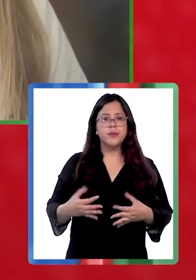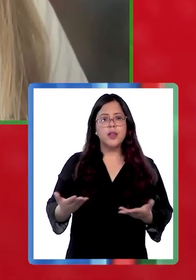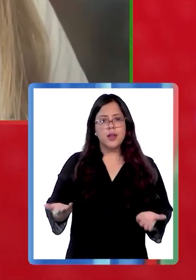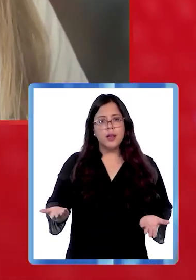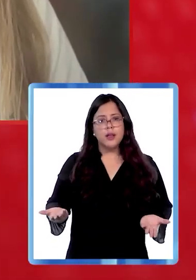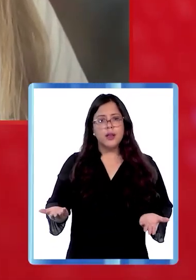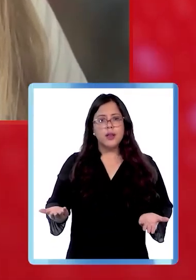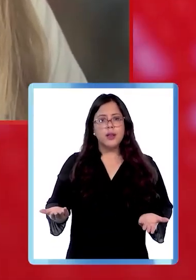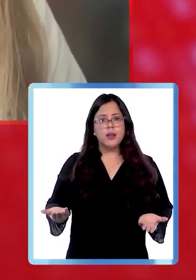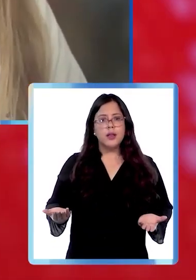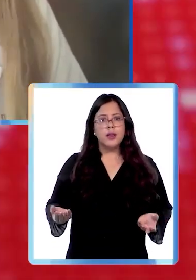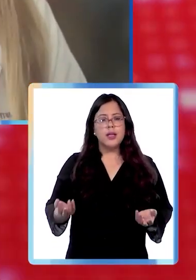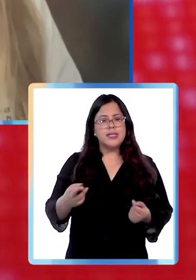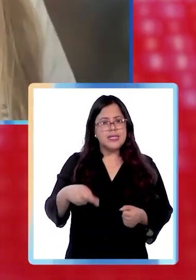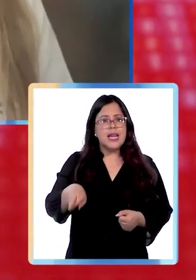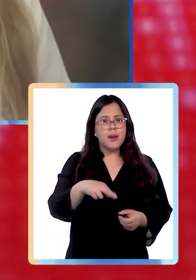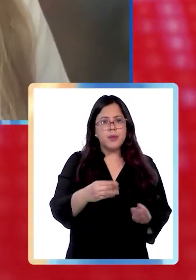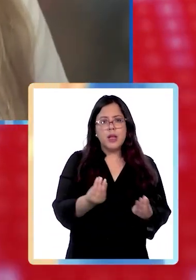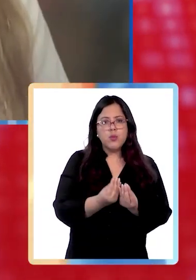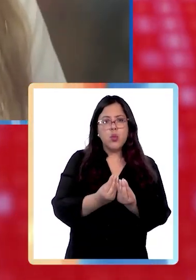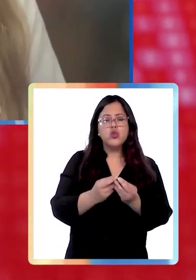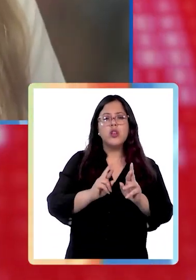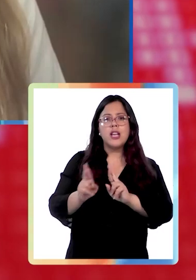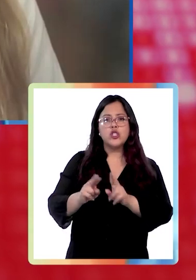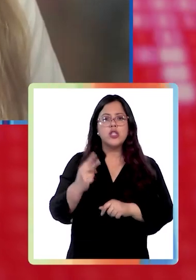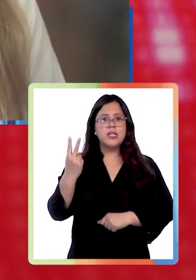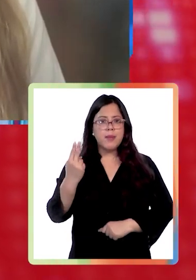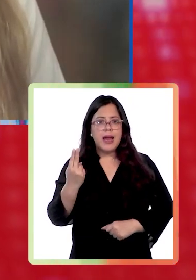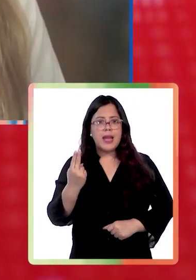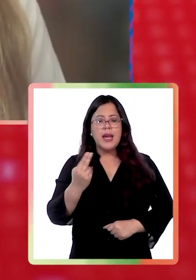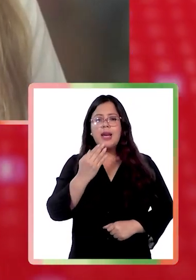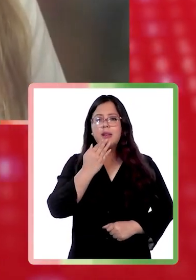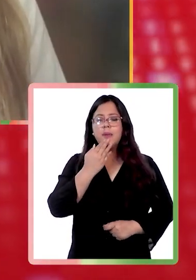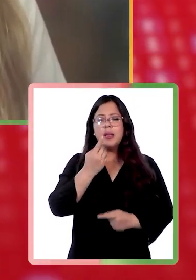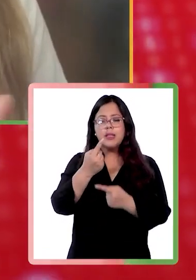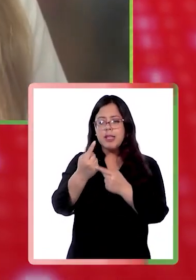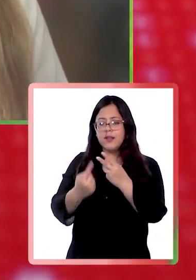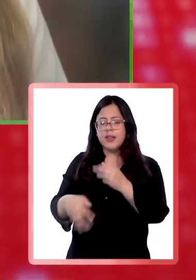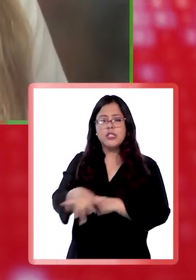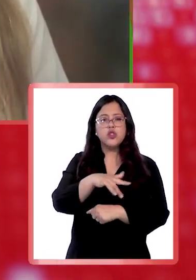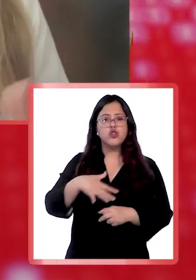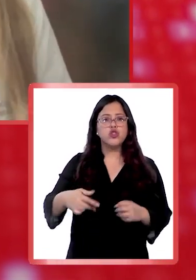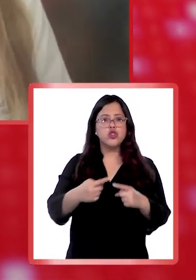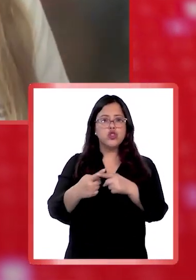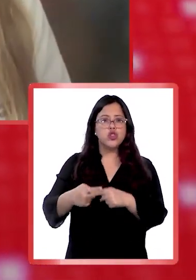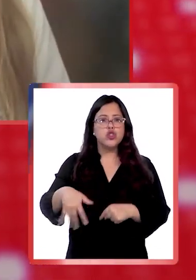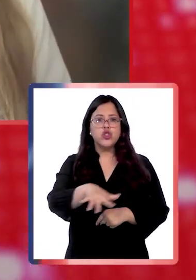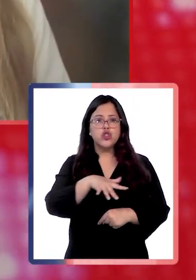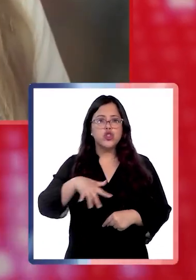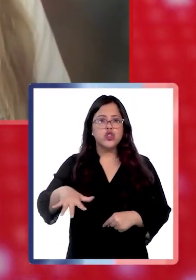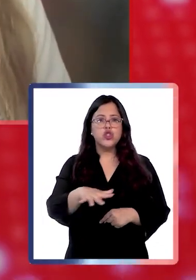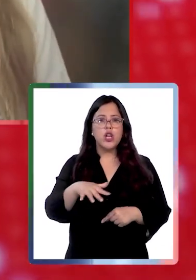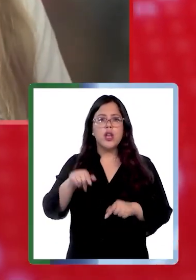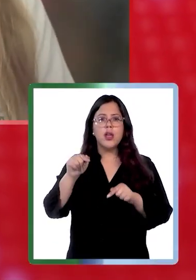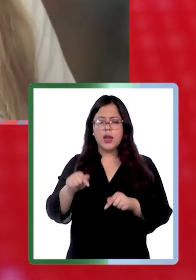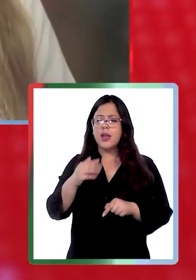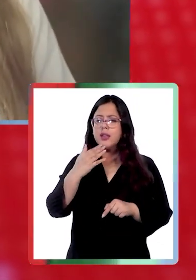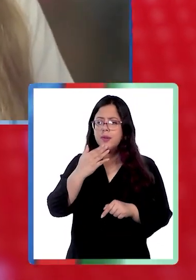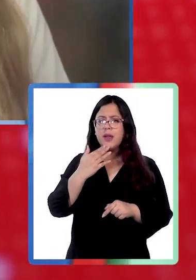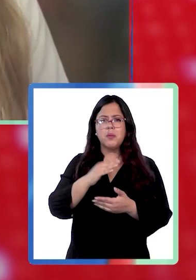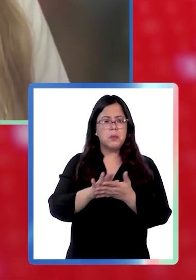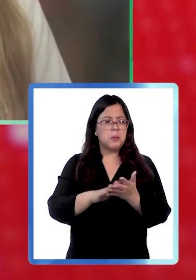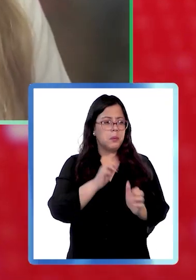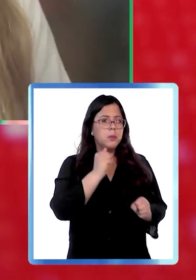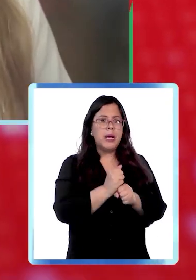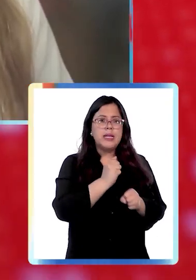consolidan y bueno, y pasa mucho en las relaciones de pareja estable, pero también en otras situaciones sociales en que nos vemos